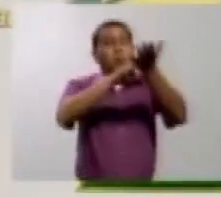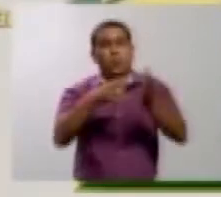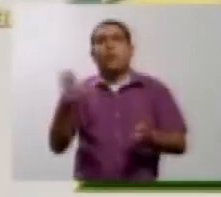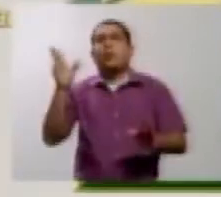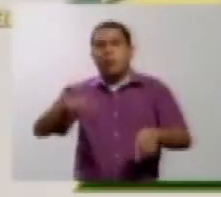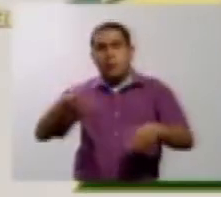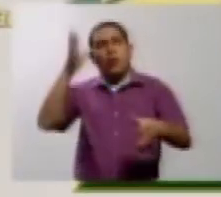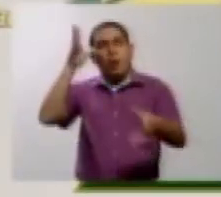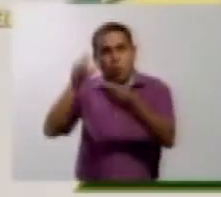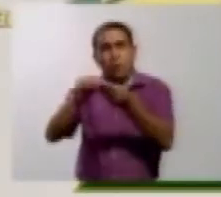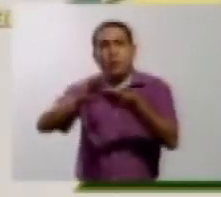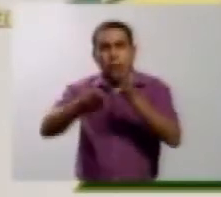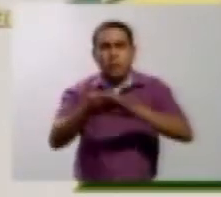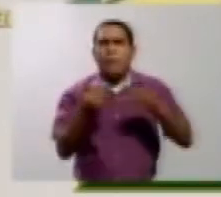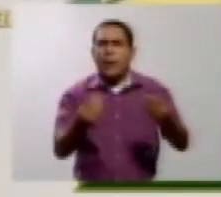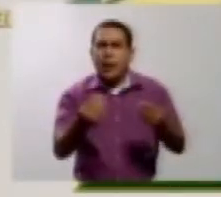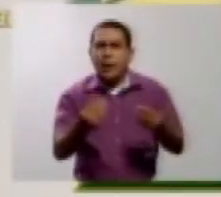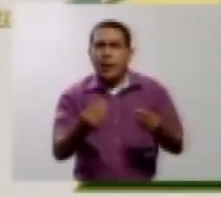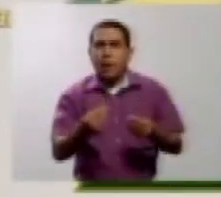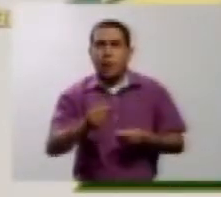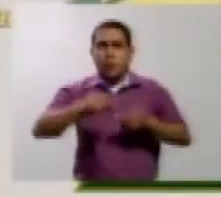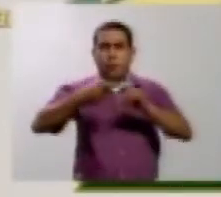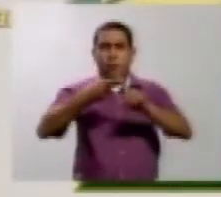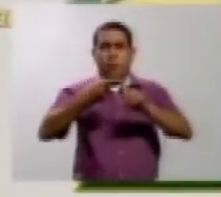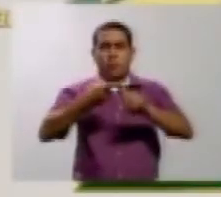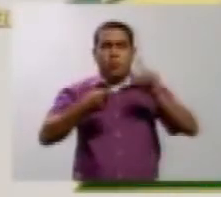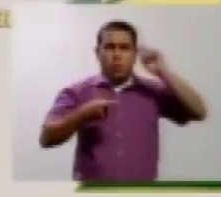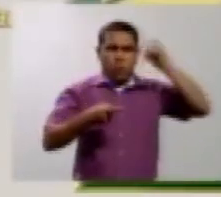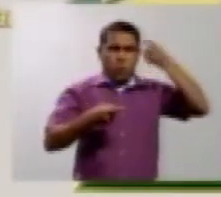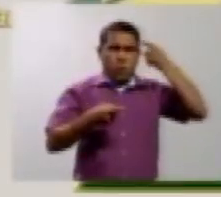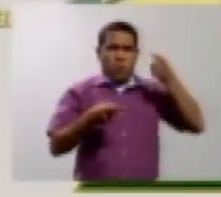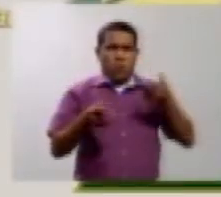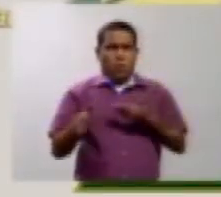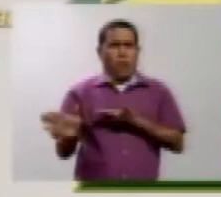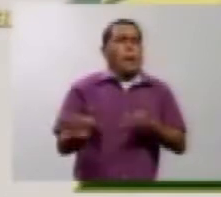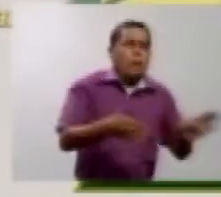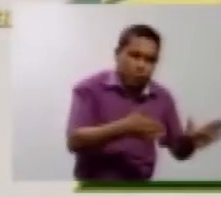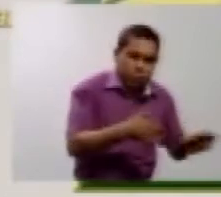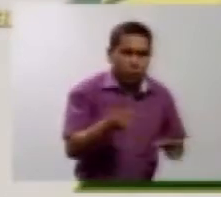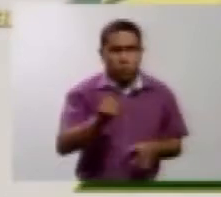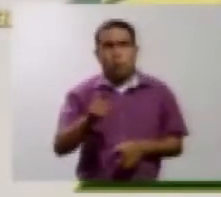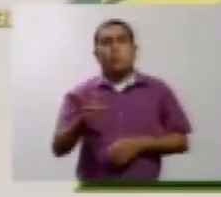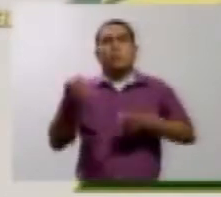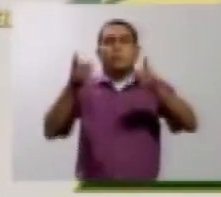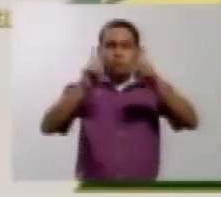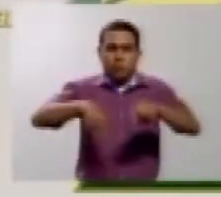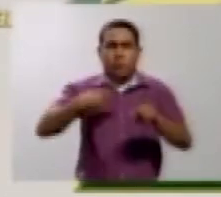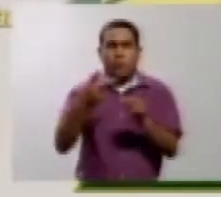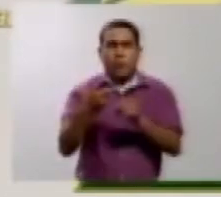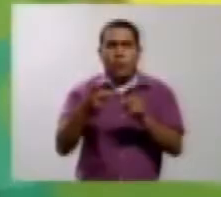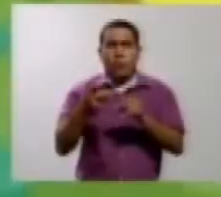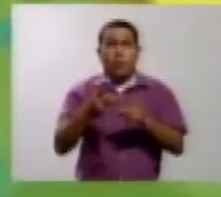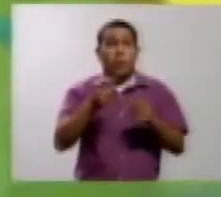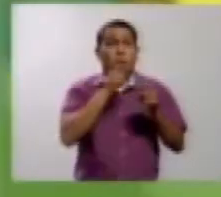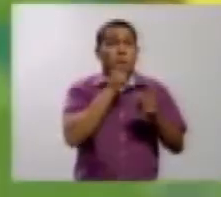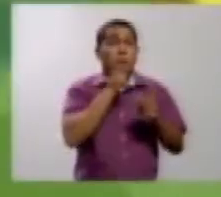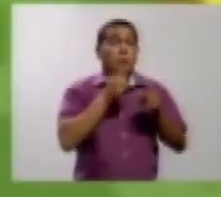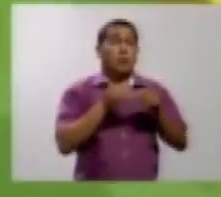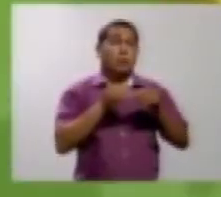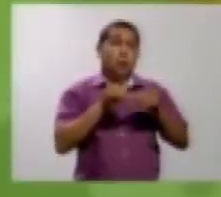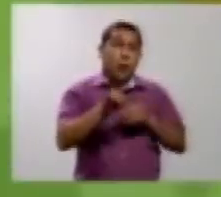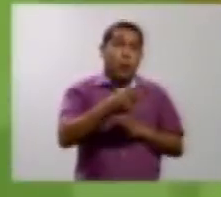qué? Para que, primero, no haya cogobierno de esa organización guerrillera. Segundo, no se ponga en peligro la propiedad privada.